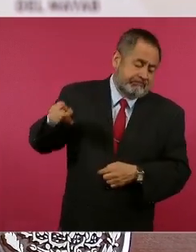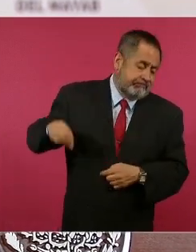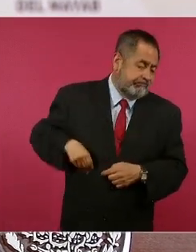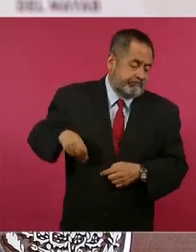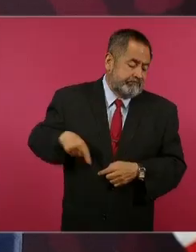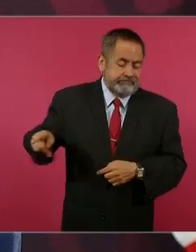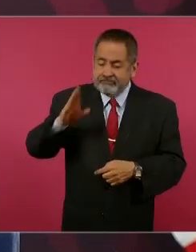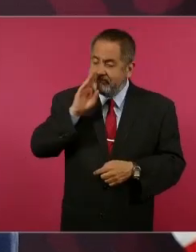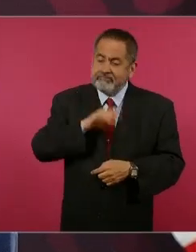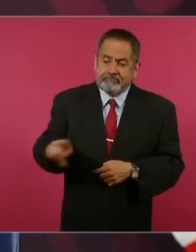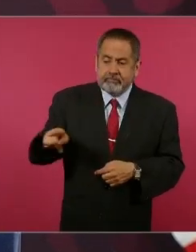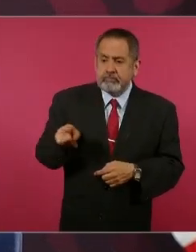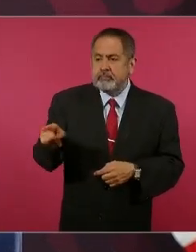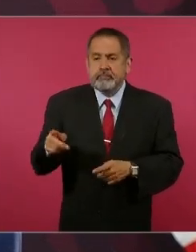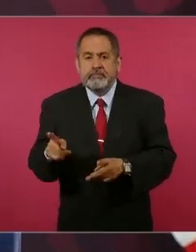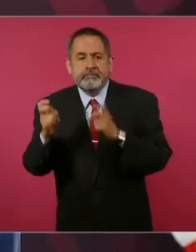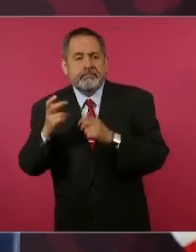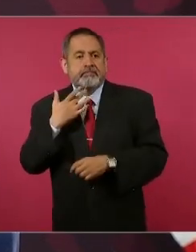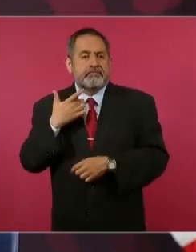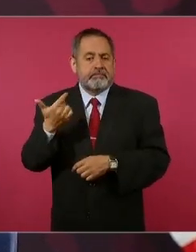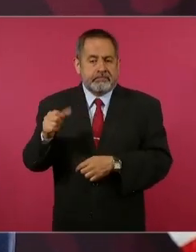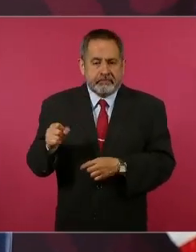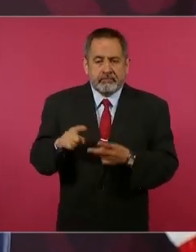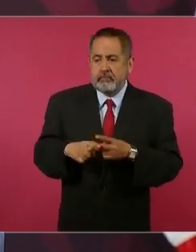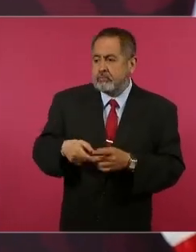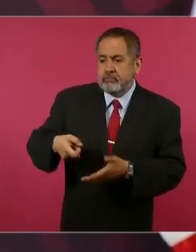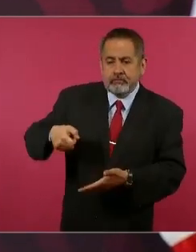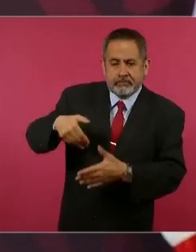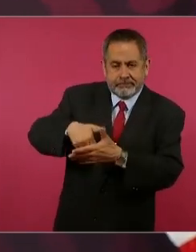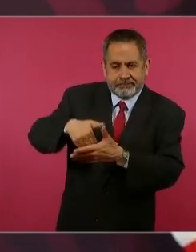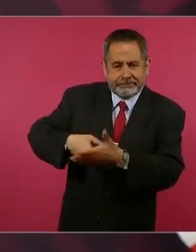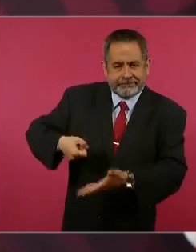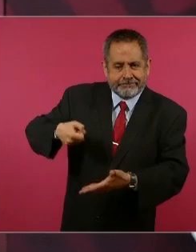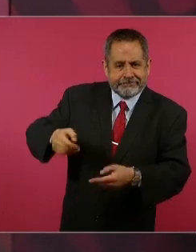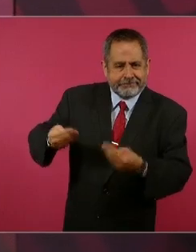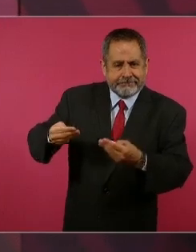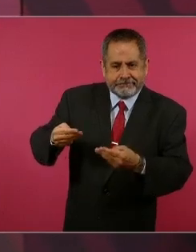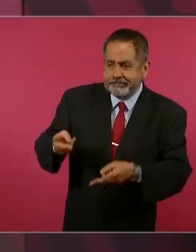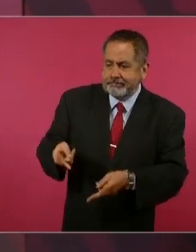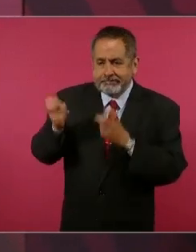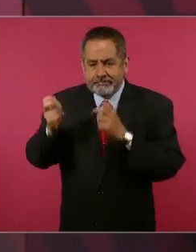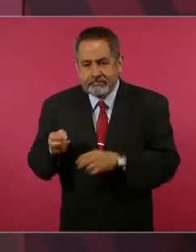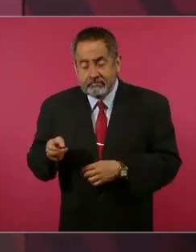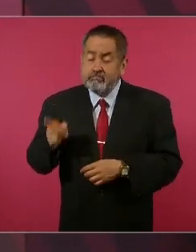se robaba un cilindro de gas, el que se robaba una bolsa en el mercado,